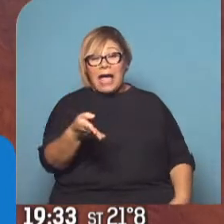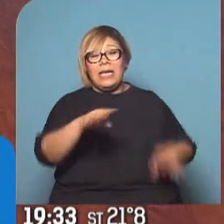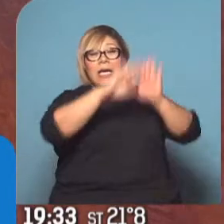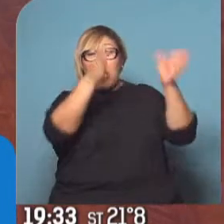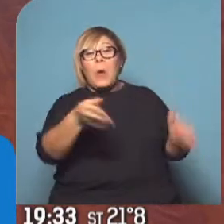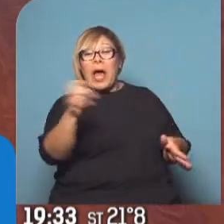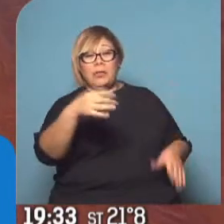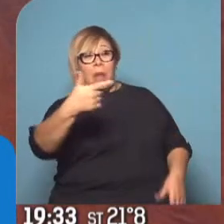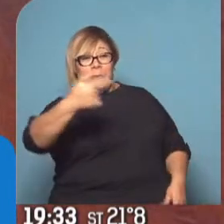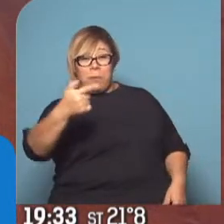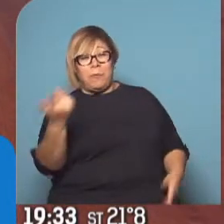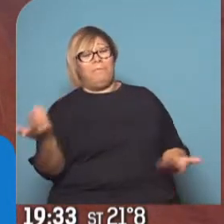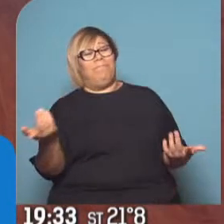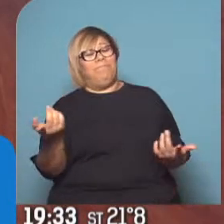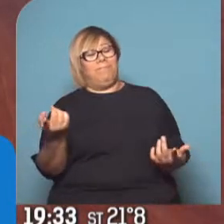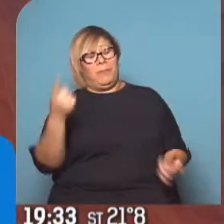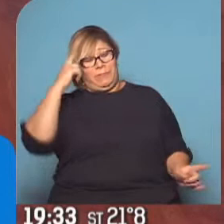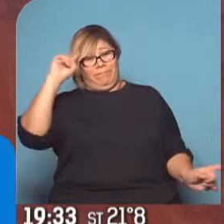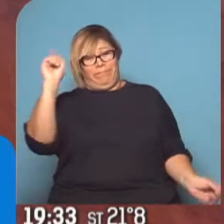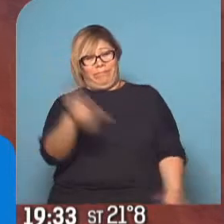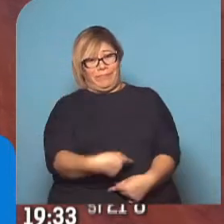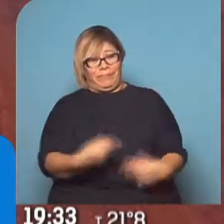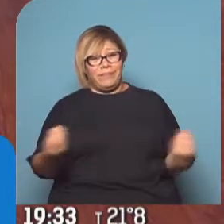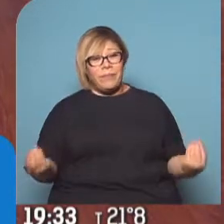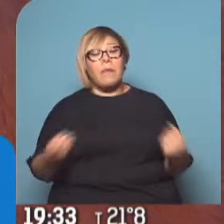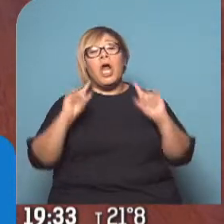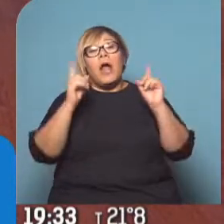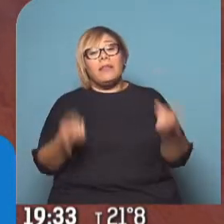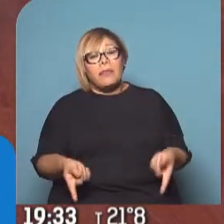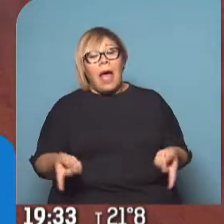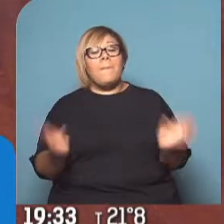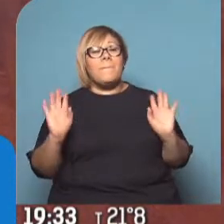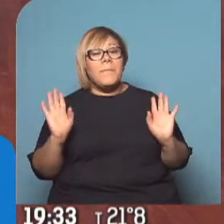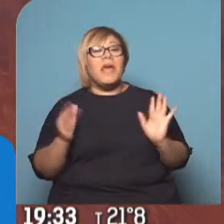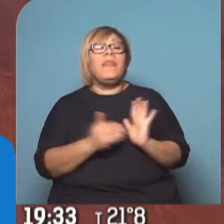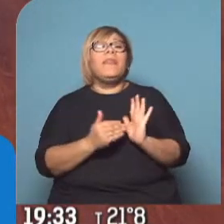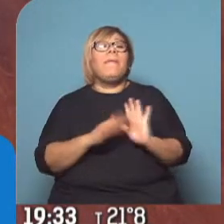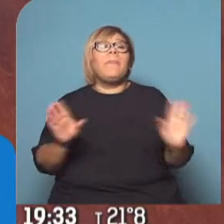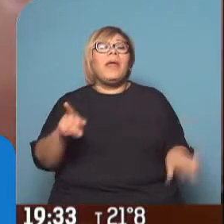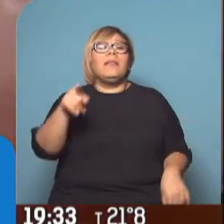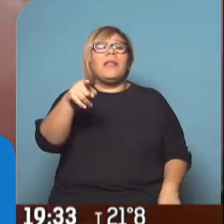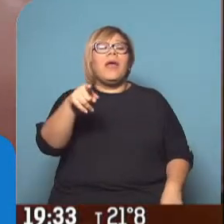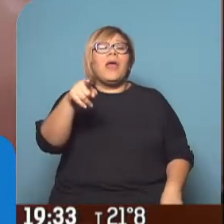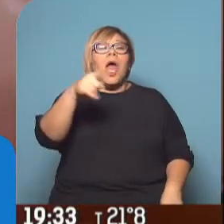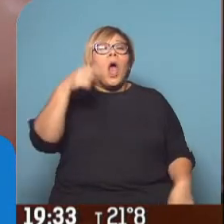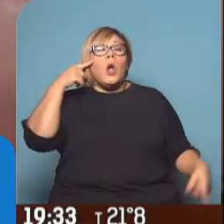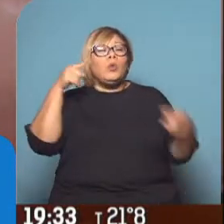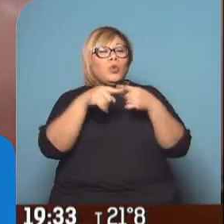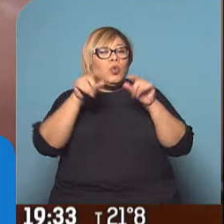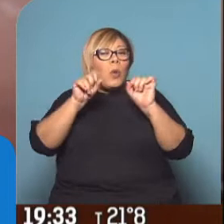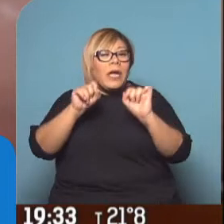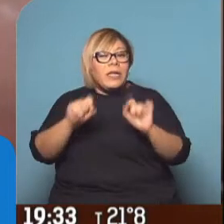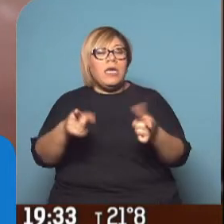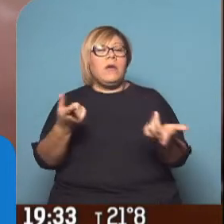pero eso es cierto. En realidad quizás el tema tendrá que ver con esto, la intencionalidad o no de